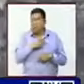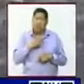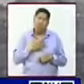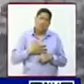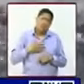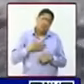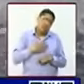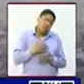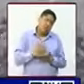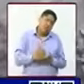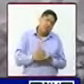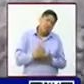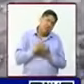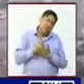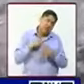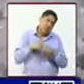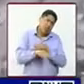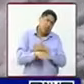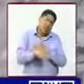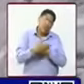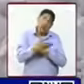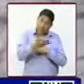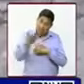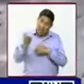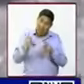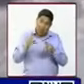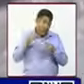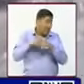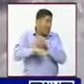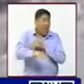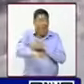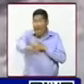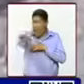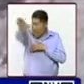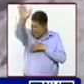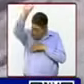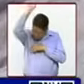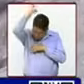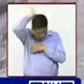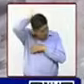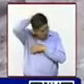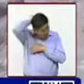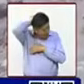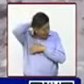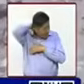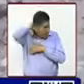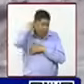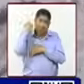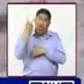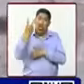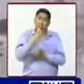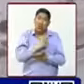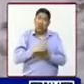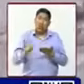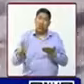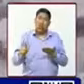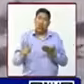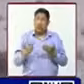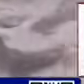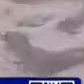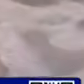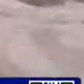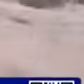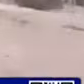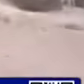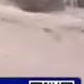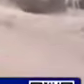rápido posible para poder ingresar y sacar a esa gente que está adentro, ¿no? Porque ya son 2 semanas que ya no tienen también víveres para